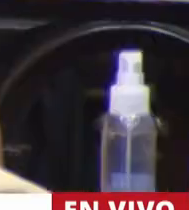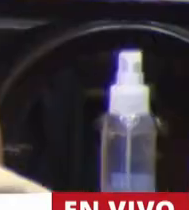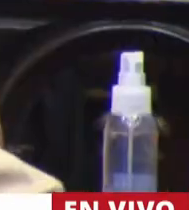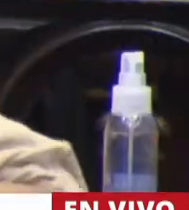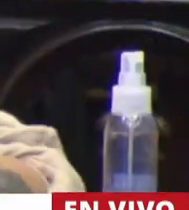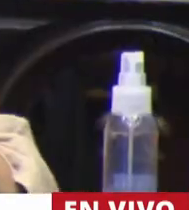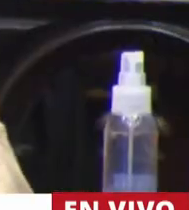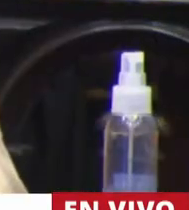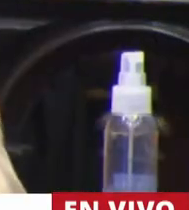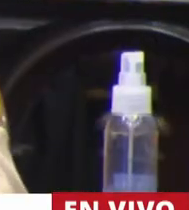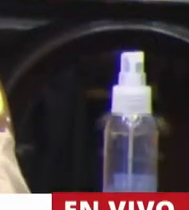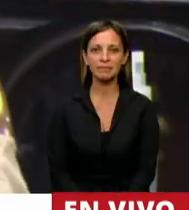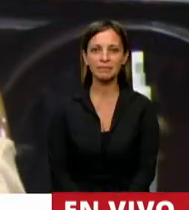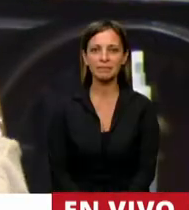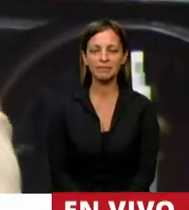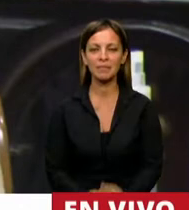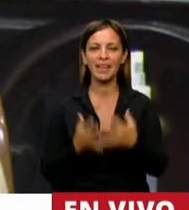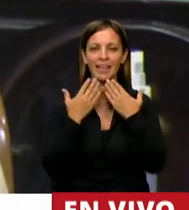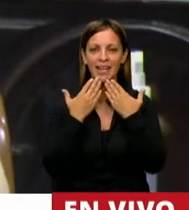Ahora. Gracias.